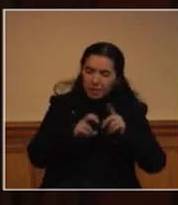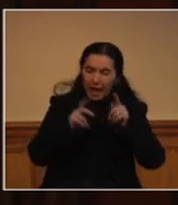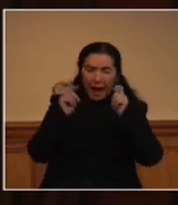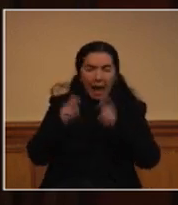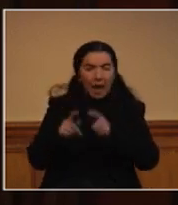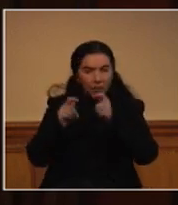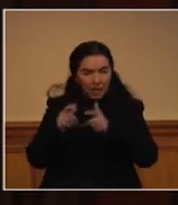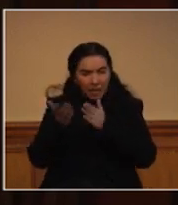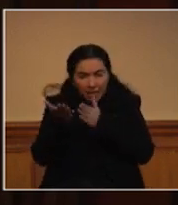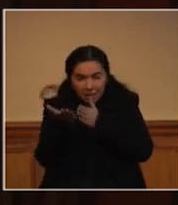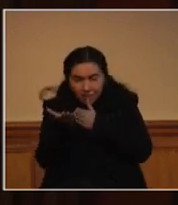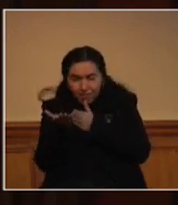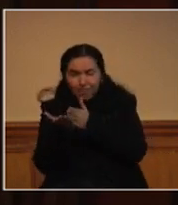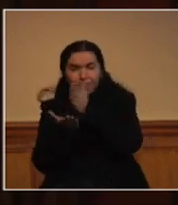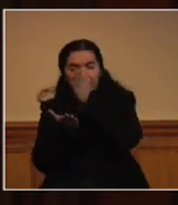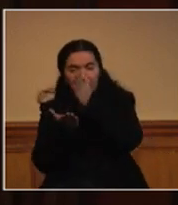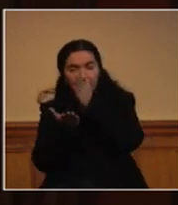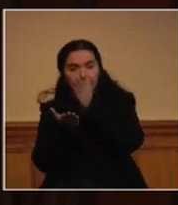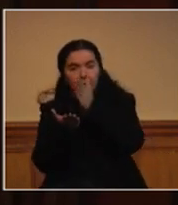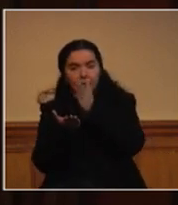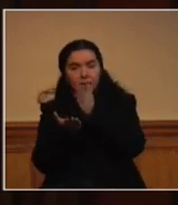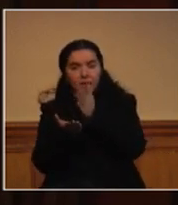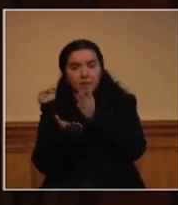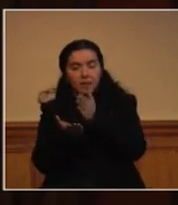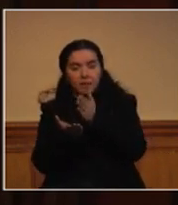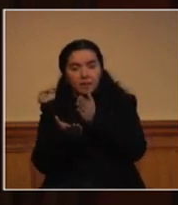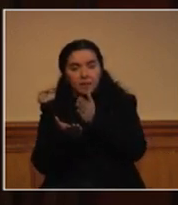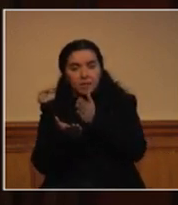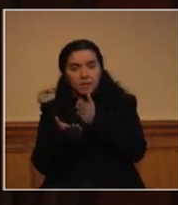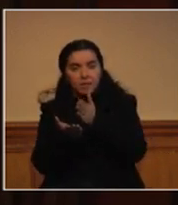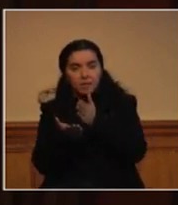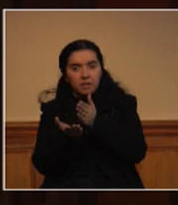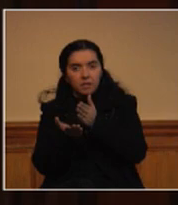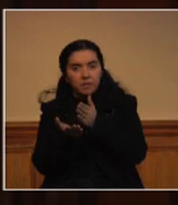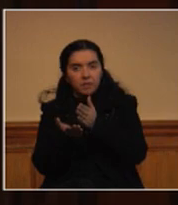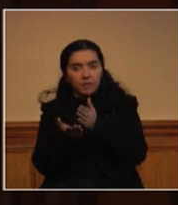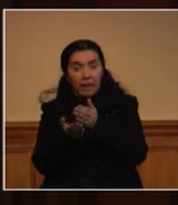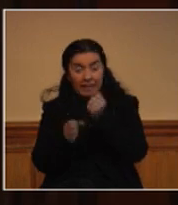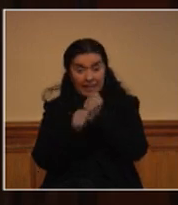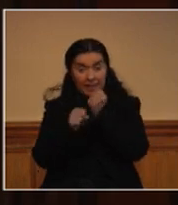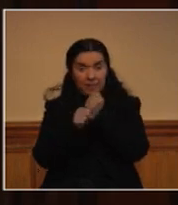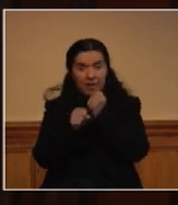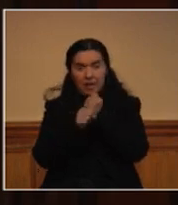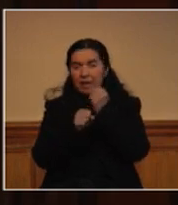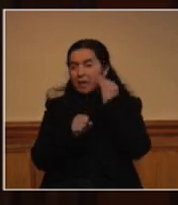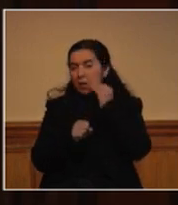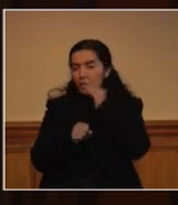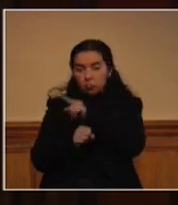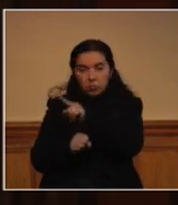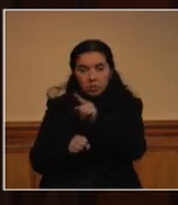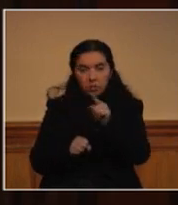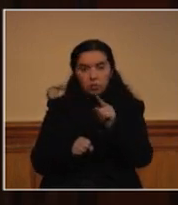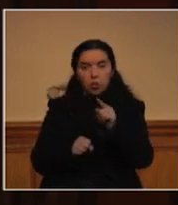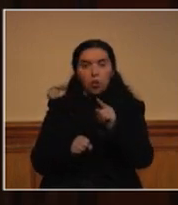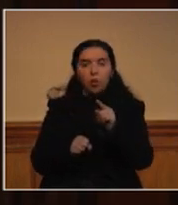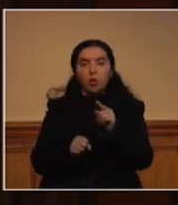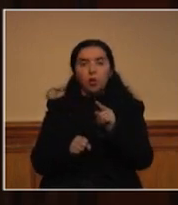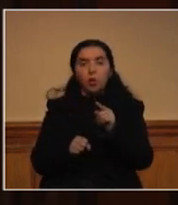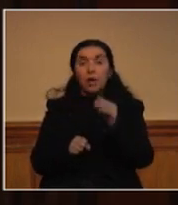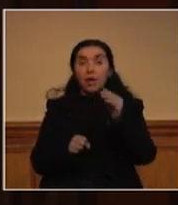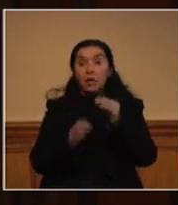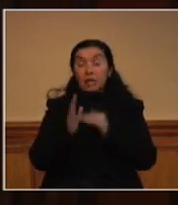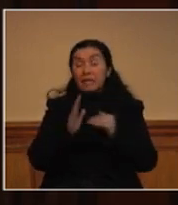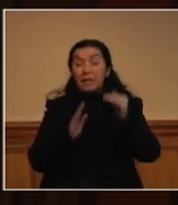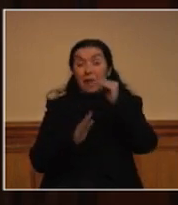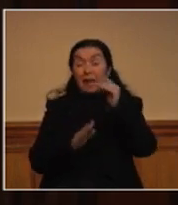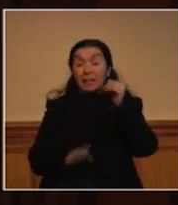habilidades emergentes de las que partíamos, que al trabajar con niños con niveles cognitivos bastante